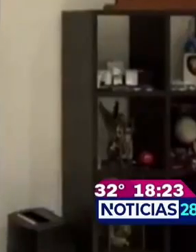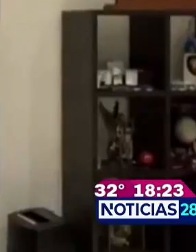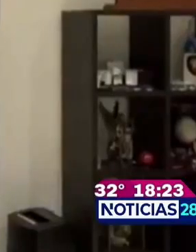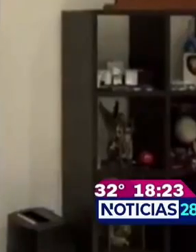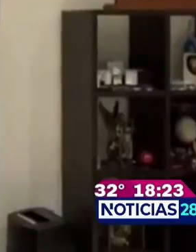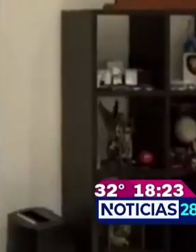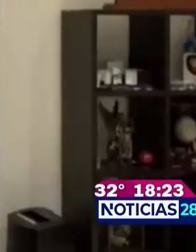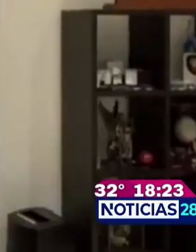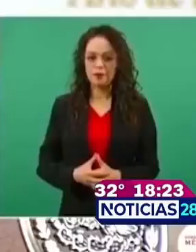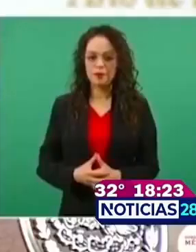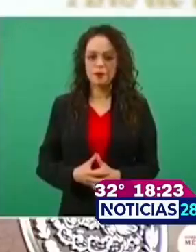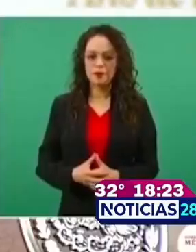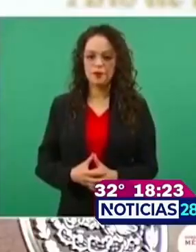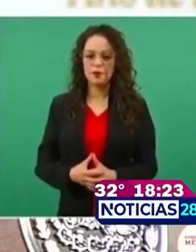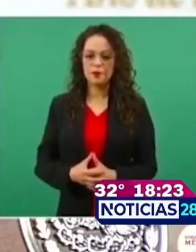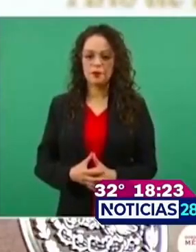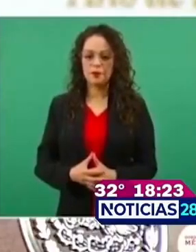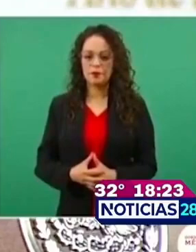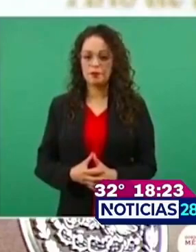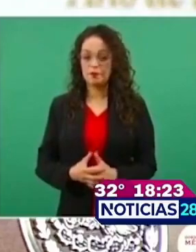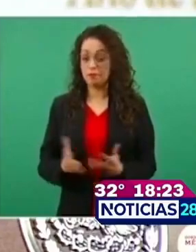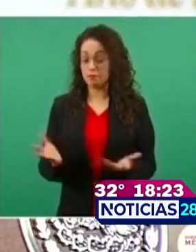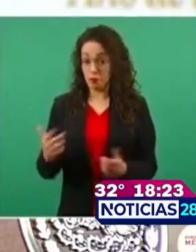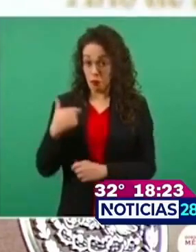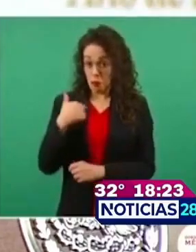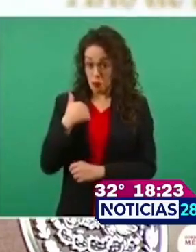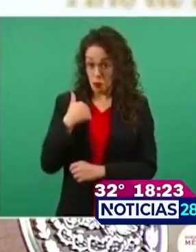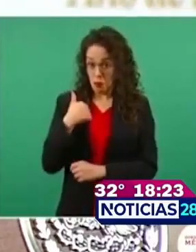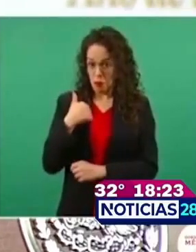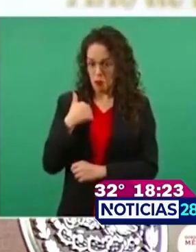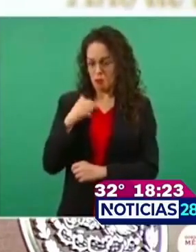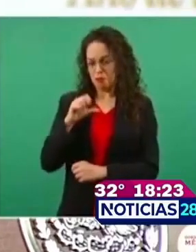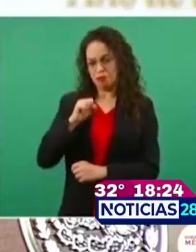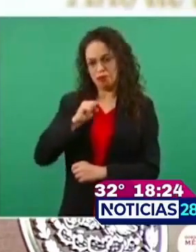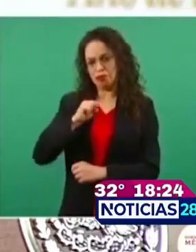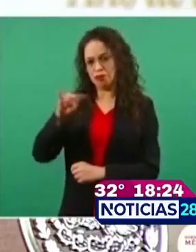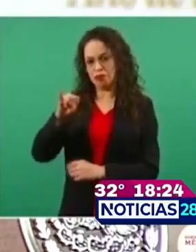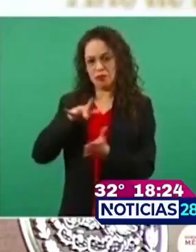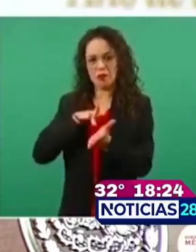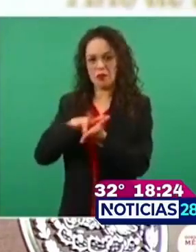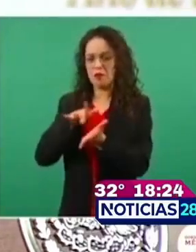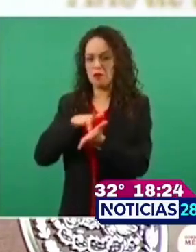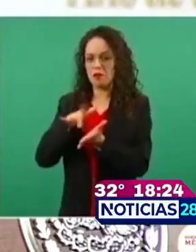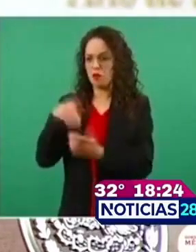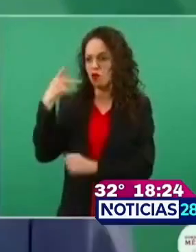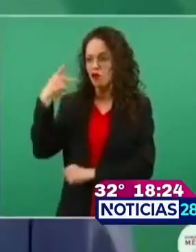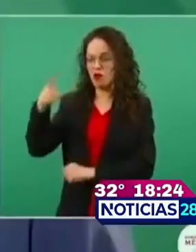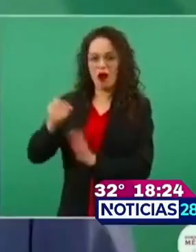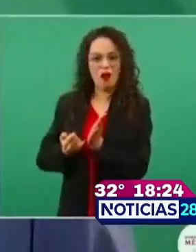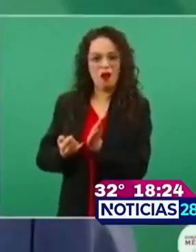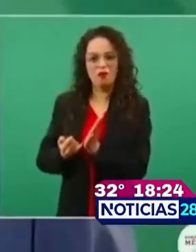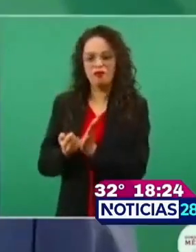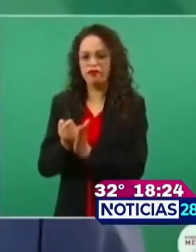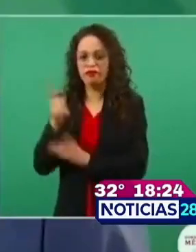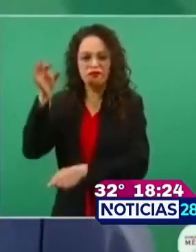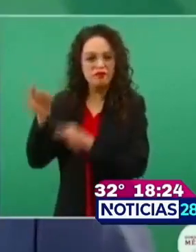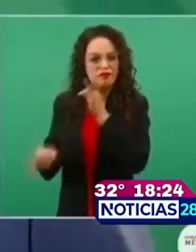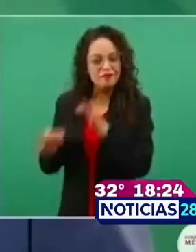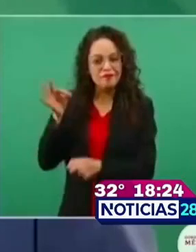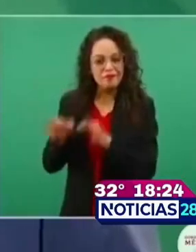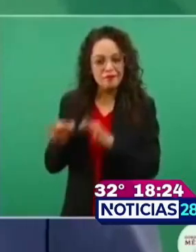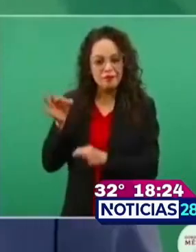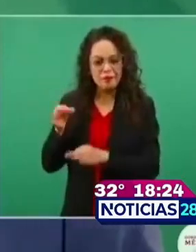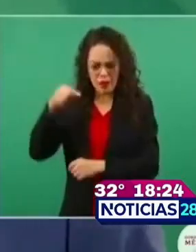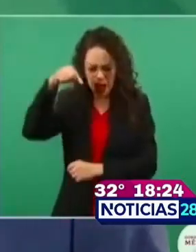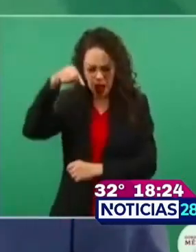en el proceso electoral. Yo apoyo esa decisión de la Fiscalía. Aquí lo